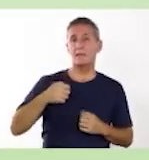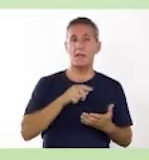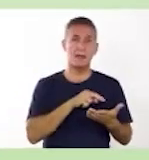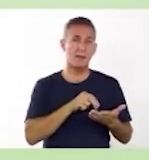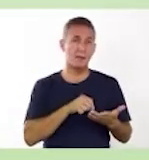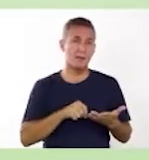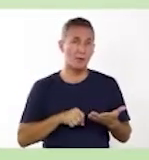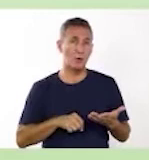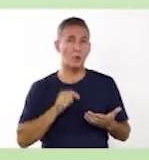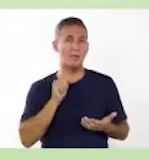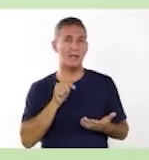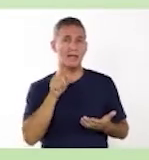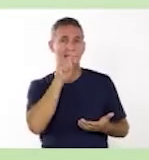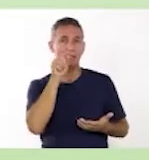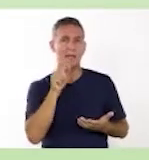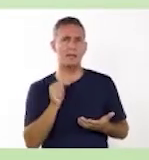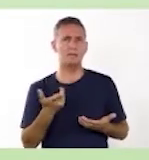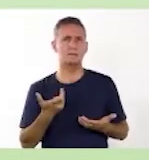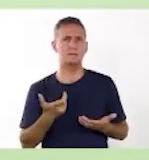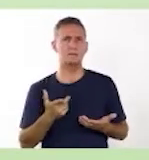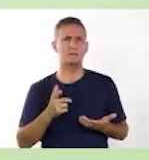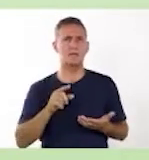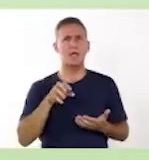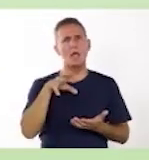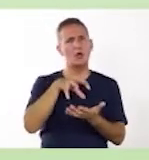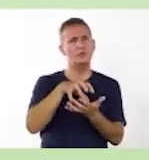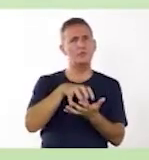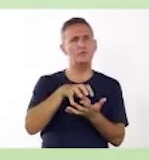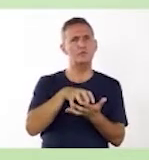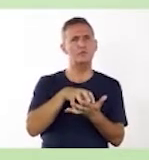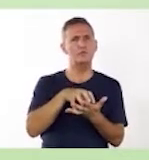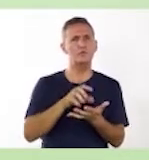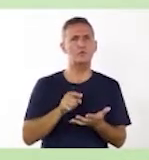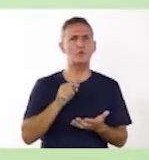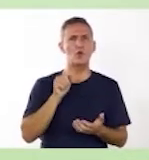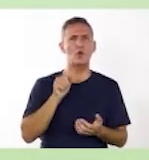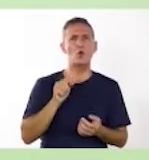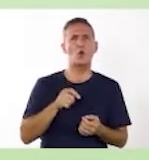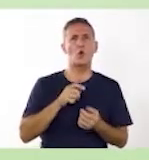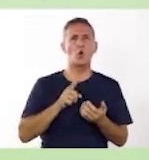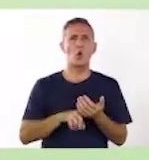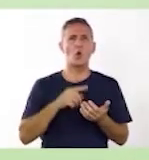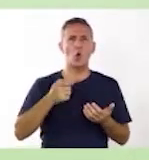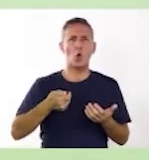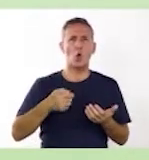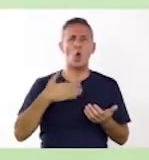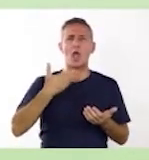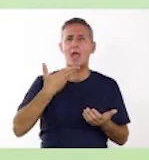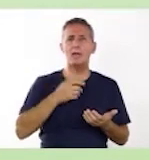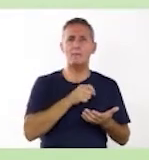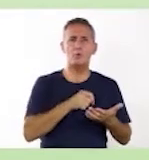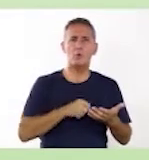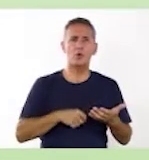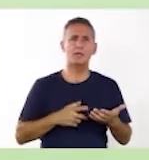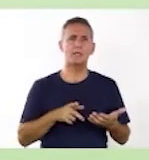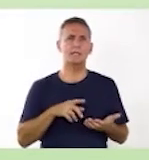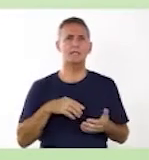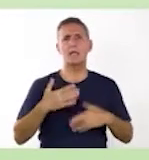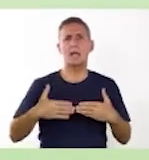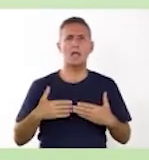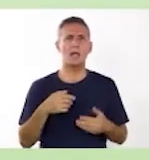preguntas. Dice, ¿en qué ciudad sitúa el poeta el asunto que narra? ¿Cree